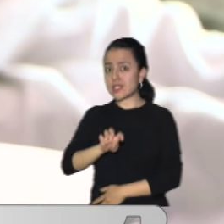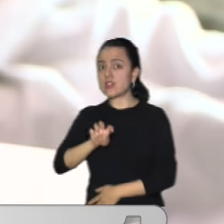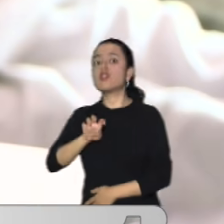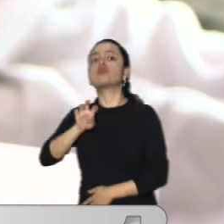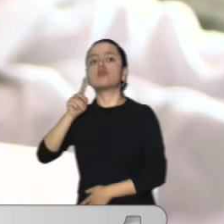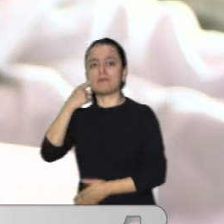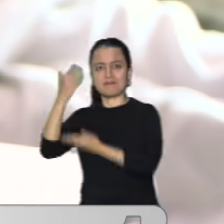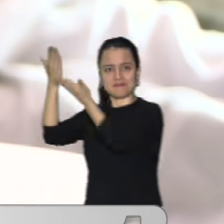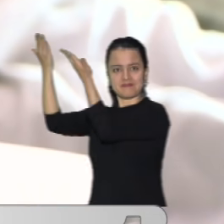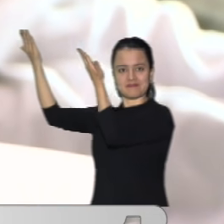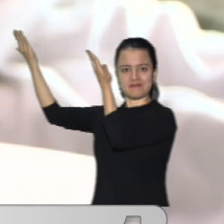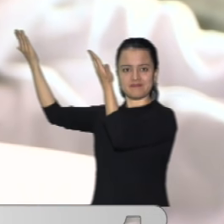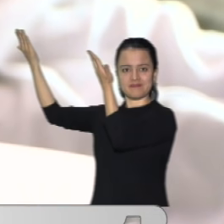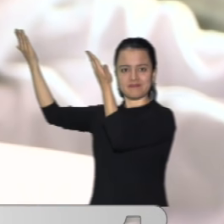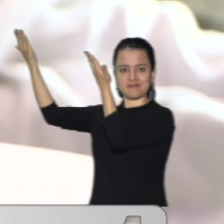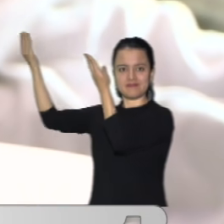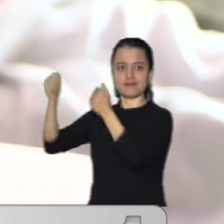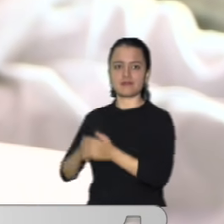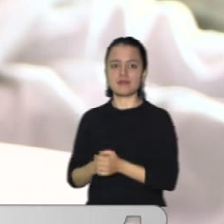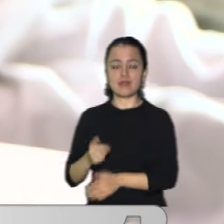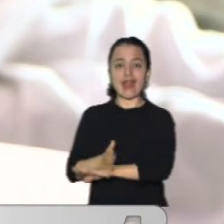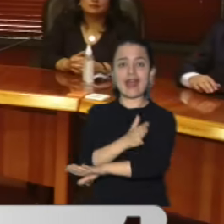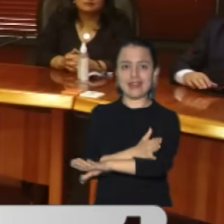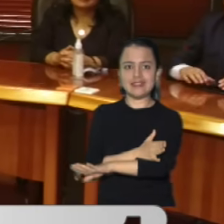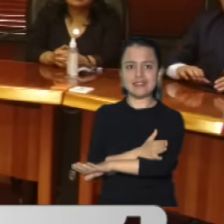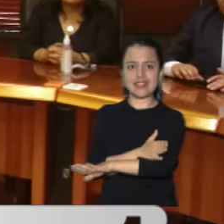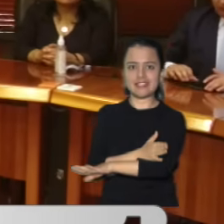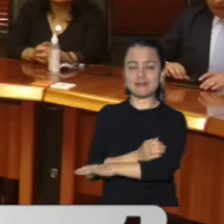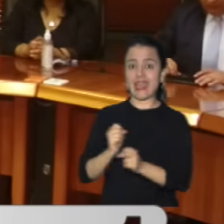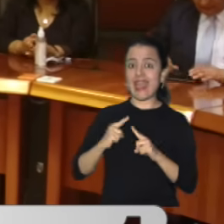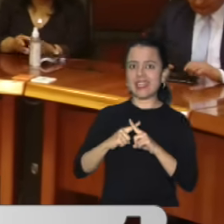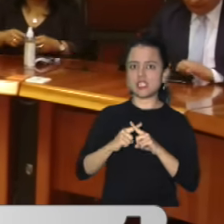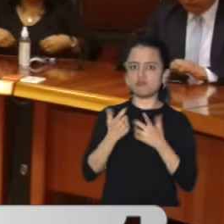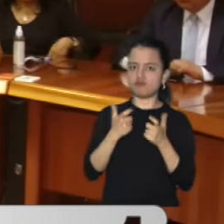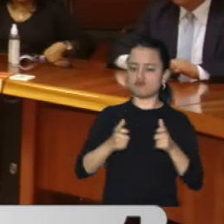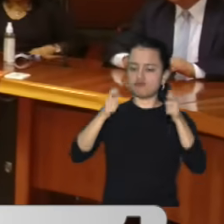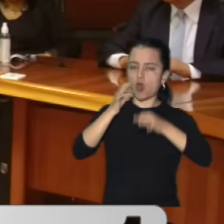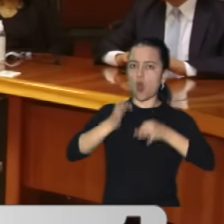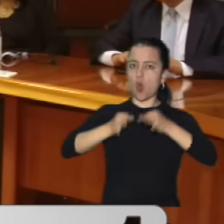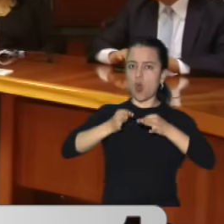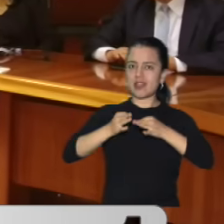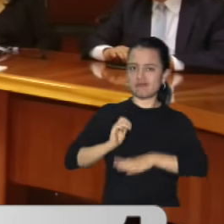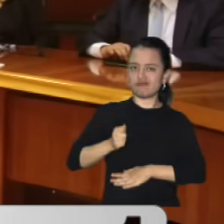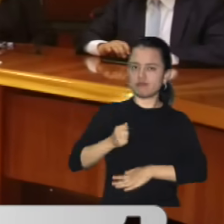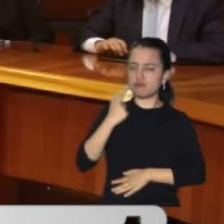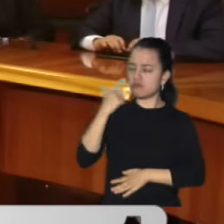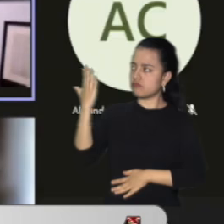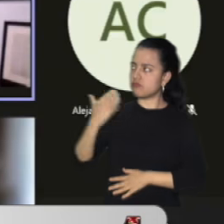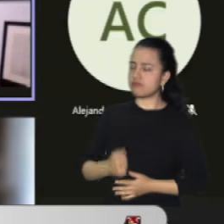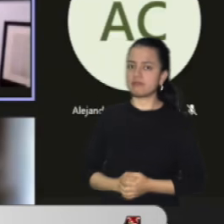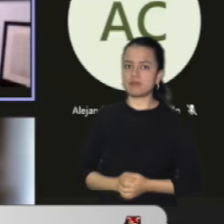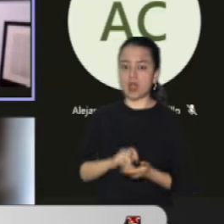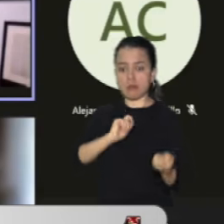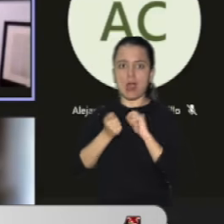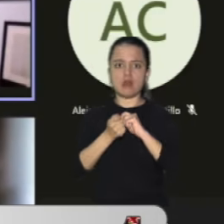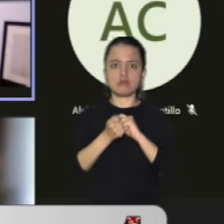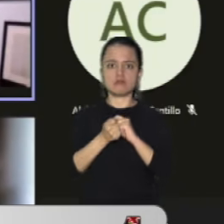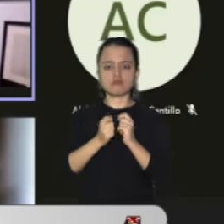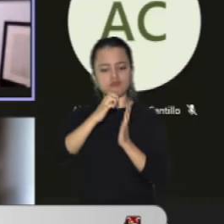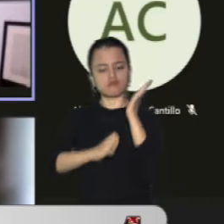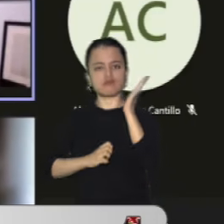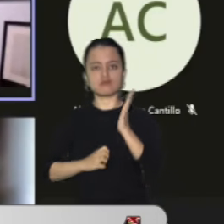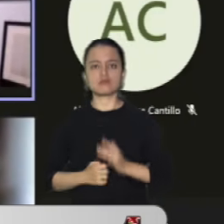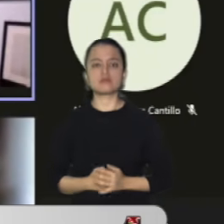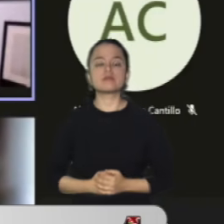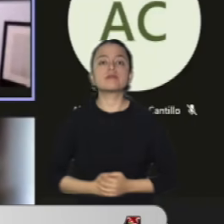histórica sentencia liderada por el exmagistrado Carlos Gaviria Díaz, que se cae por cuenta del fallo comunicado. La restricción de